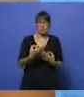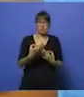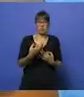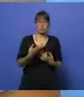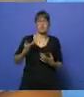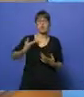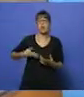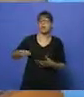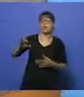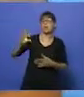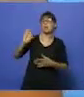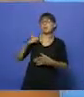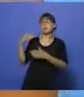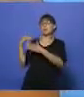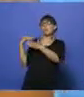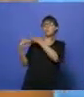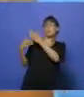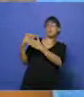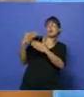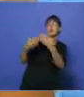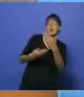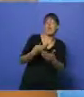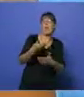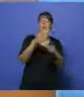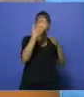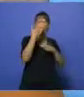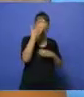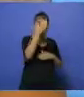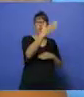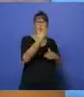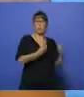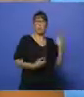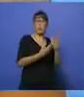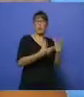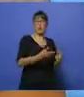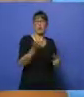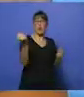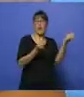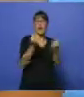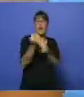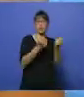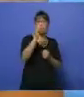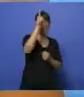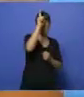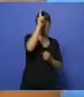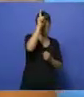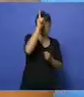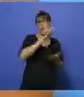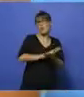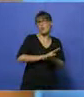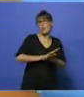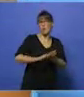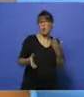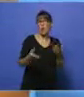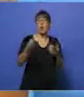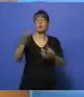recibió del gobierno de la provincia un móvil 0 kilómetro para la policía. Seguimos avanzando con una patrulla rural local que todos los años hace una fiesta